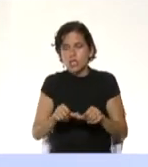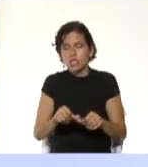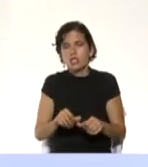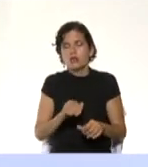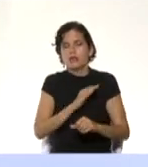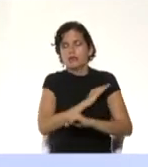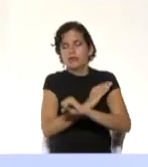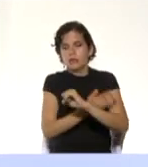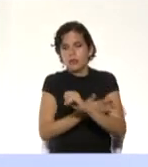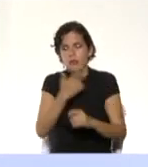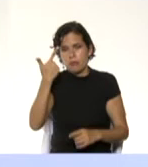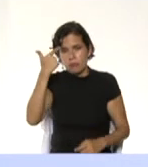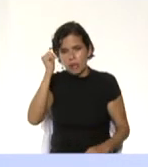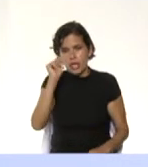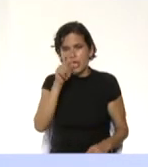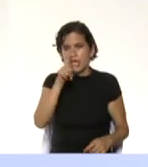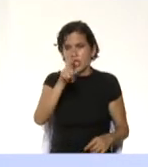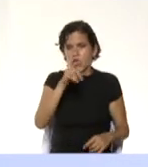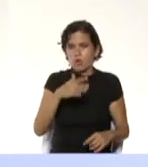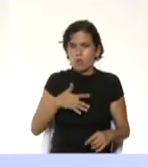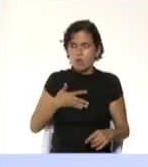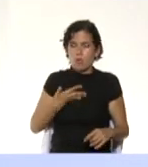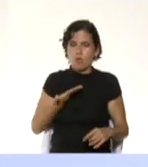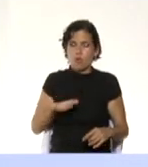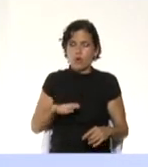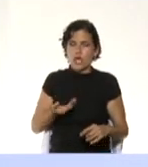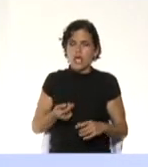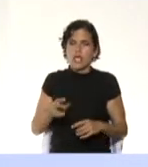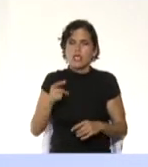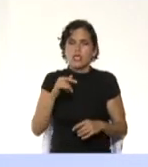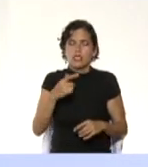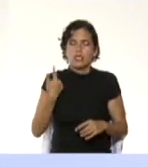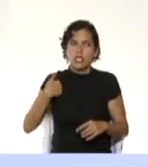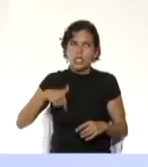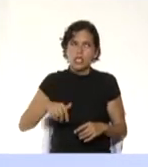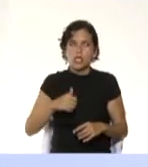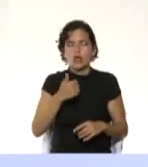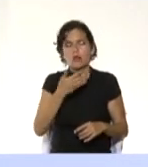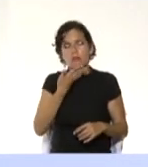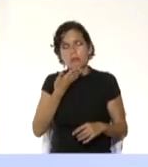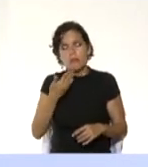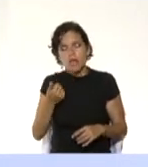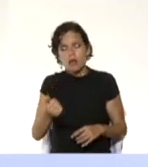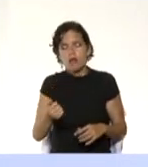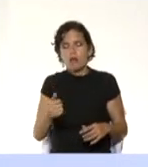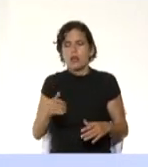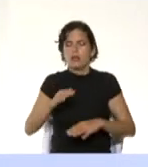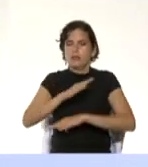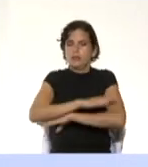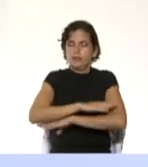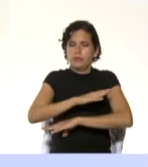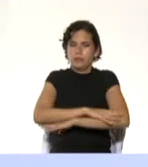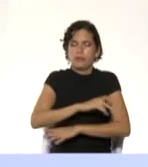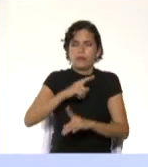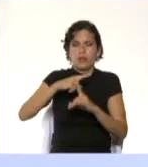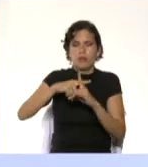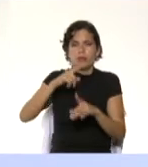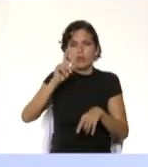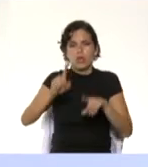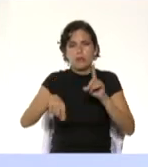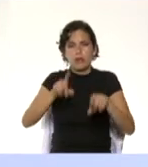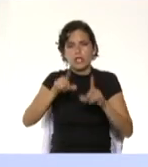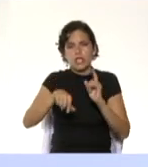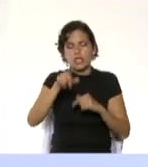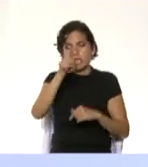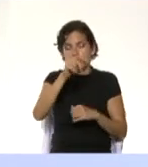ellos puedan ir teniendo mejores actitudes positivas, pero todo va a depender de ese trabajo